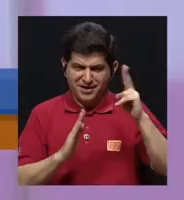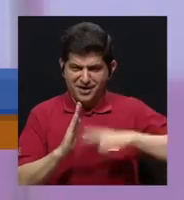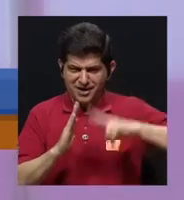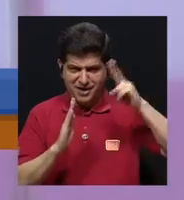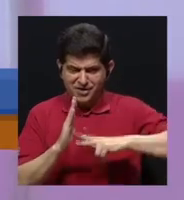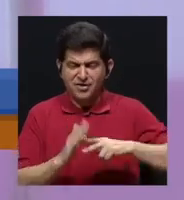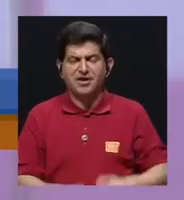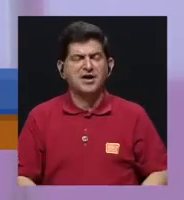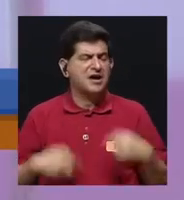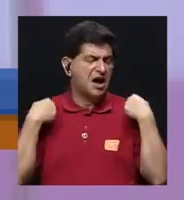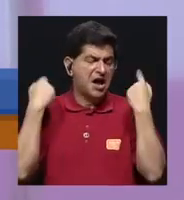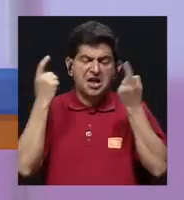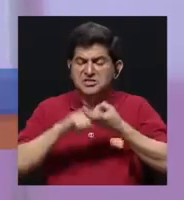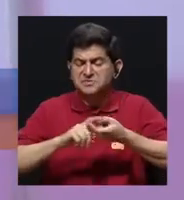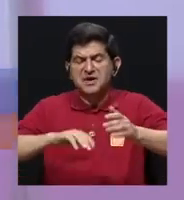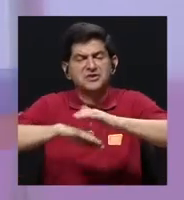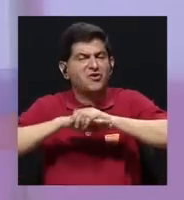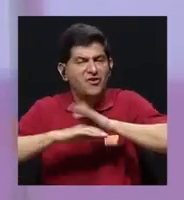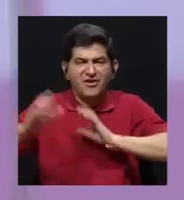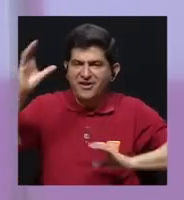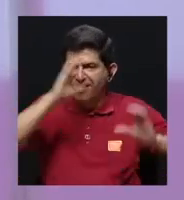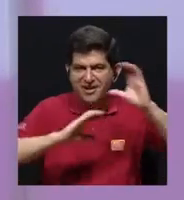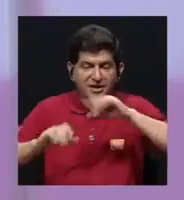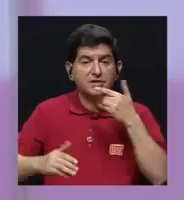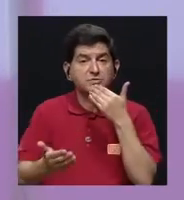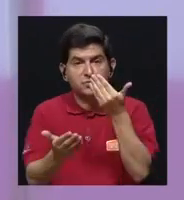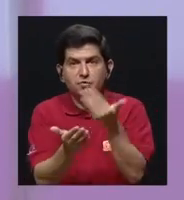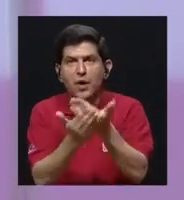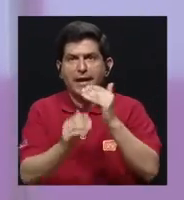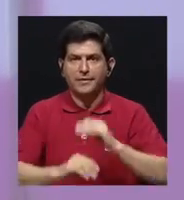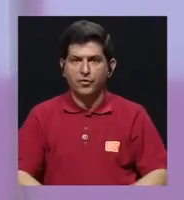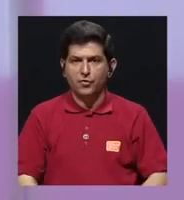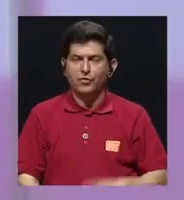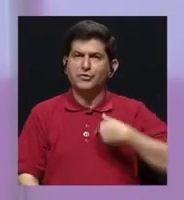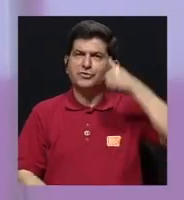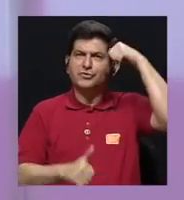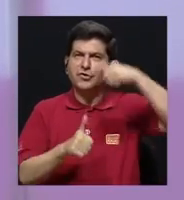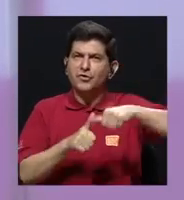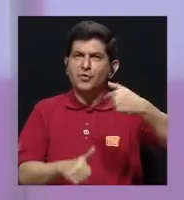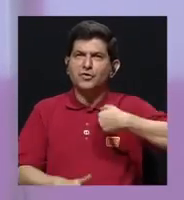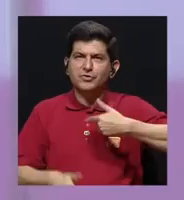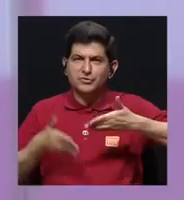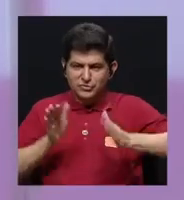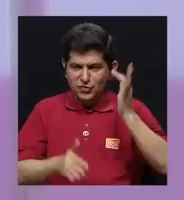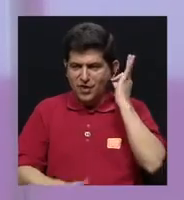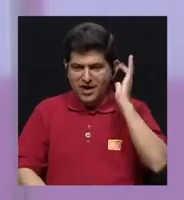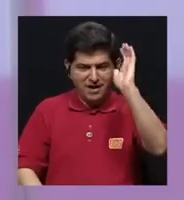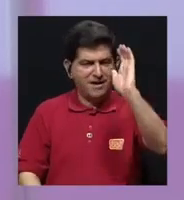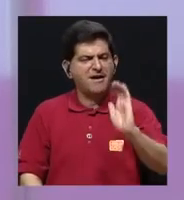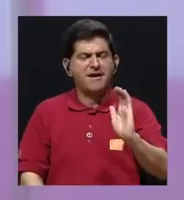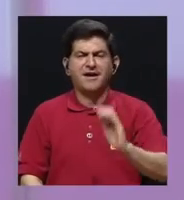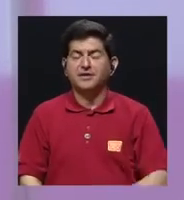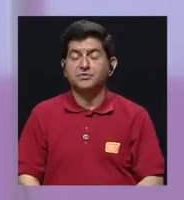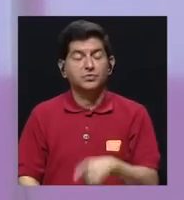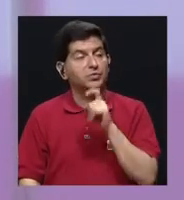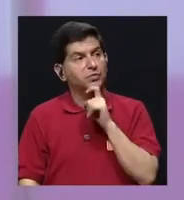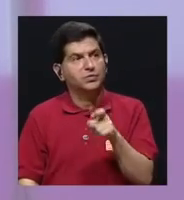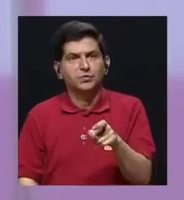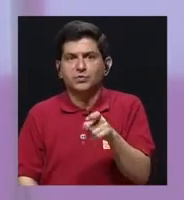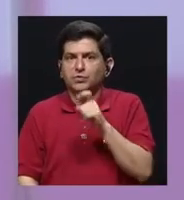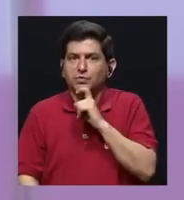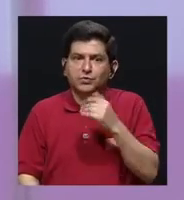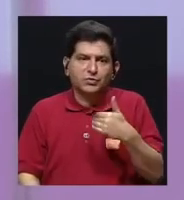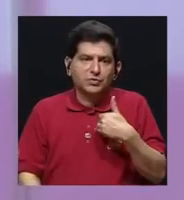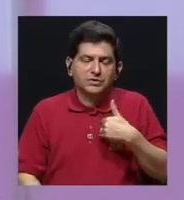de español, de inglés, de ciencia, y eso es muy bueno, porque yo recuerdo que cuando yo tenía mis hijas pequeñas, como me costaba tener un libro